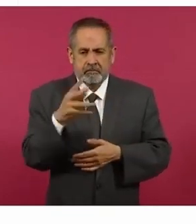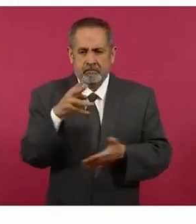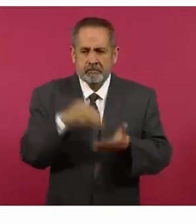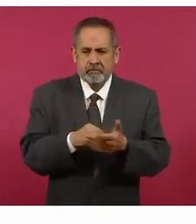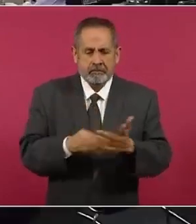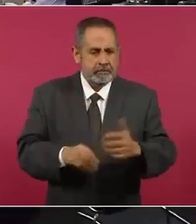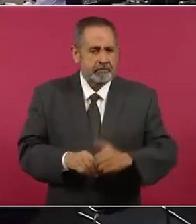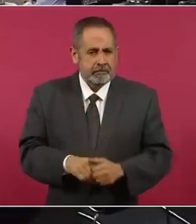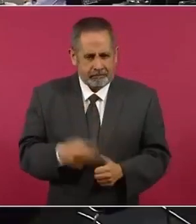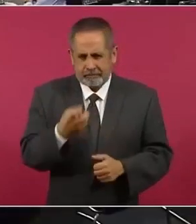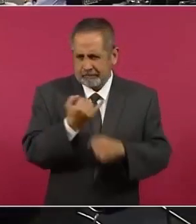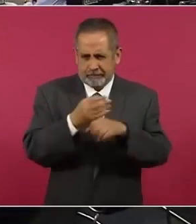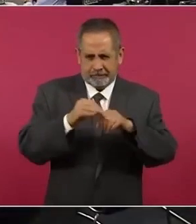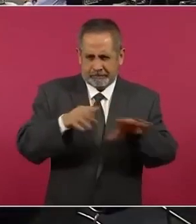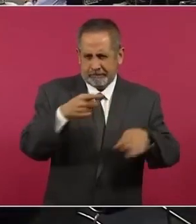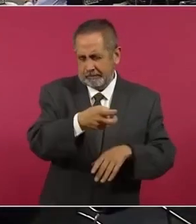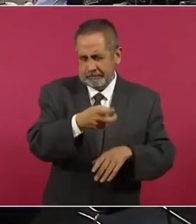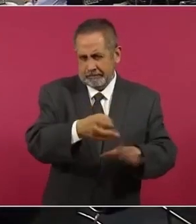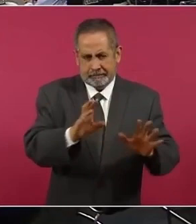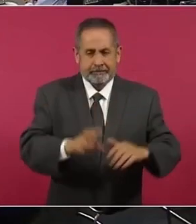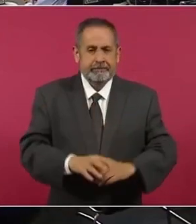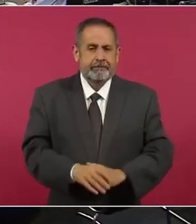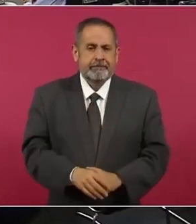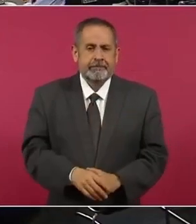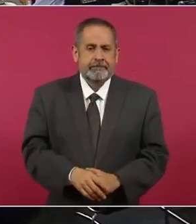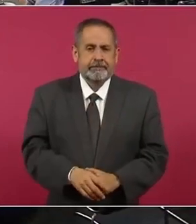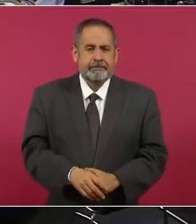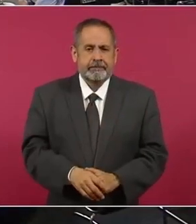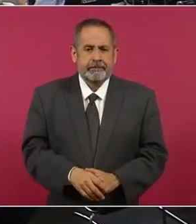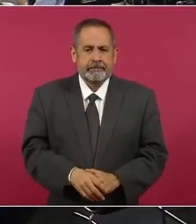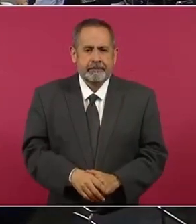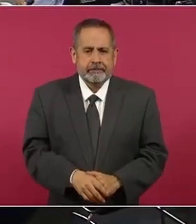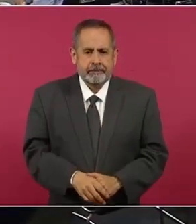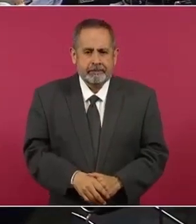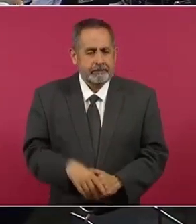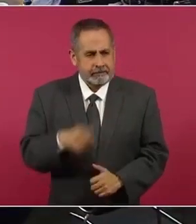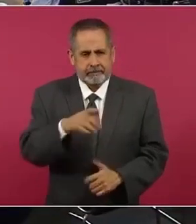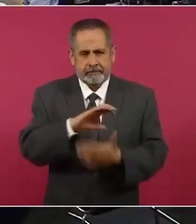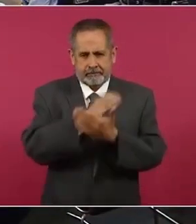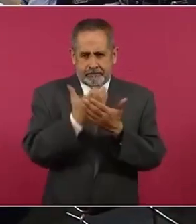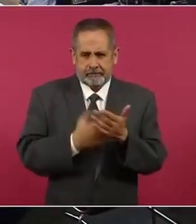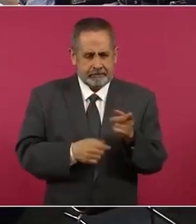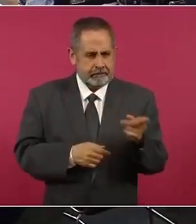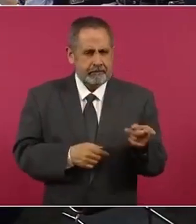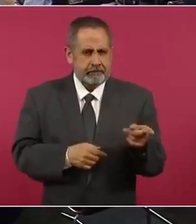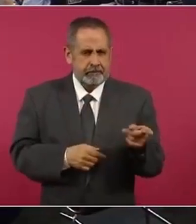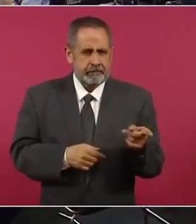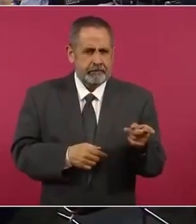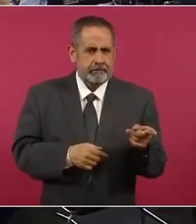por ahí debe estar la información es el contrato